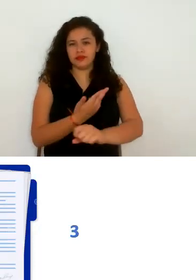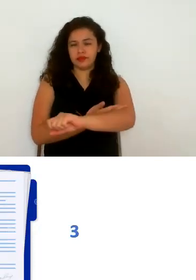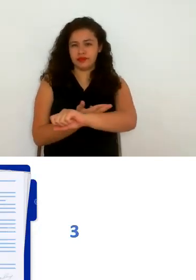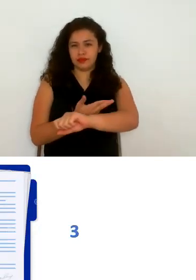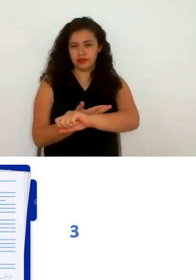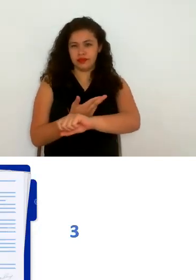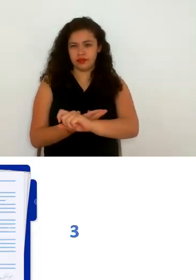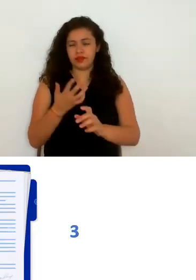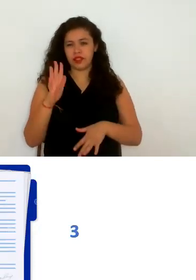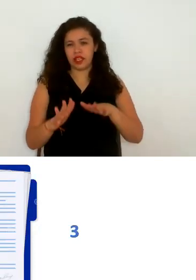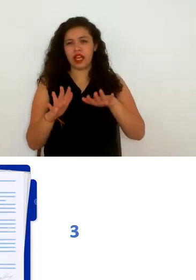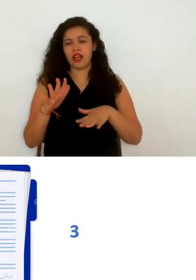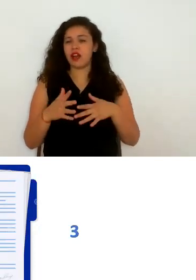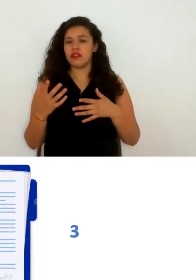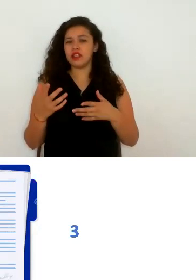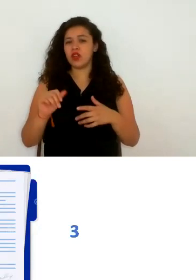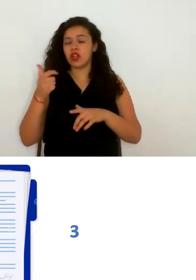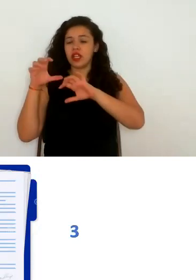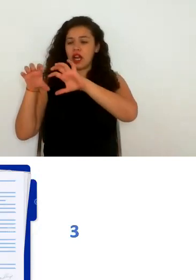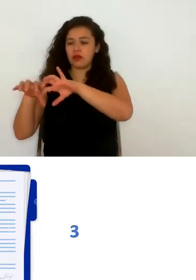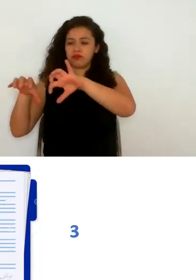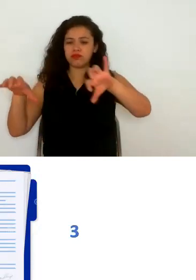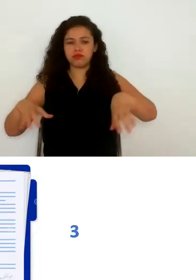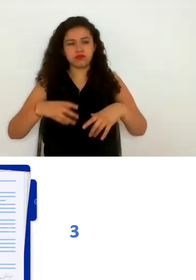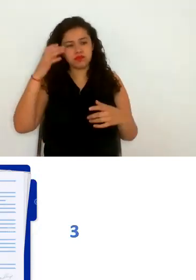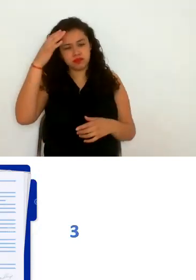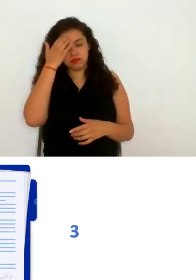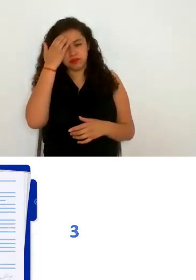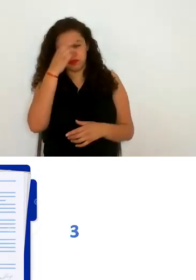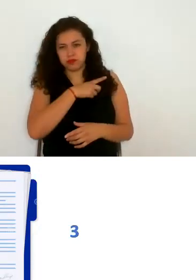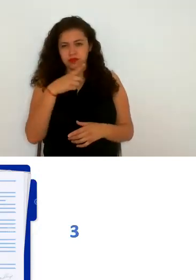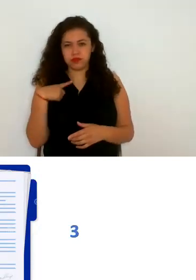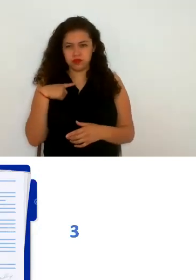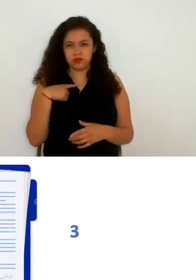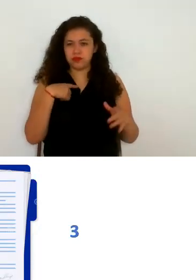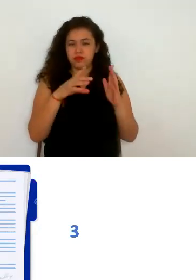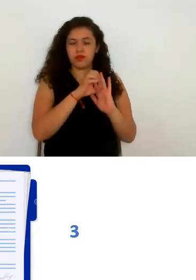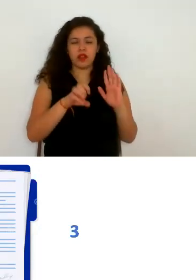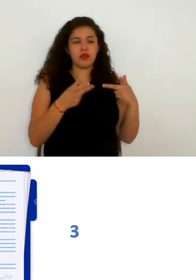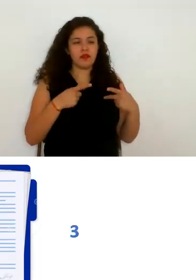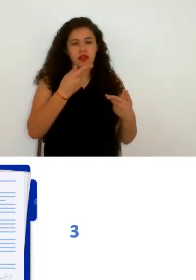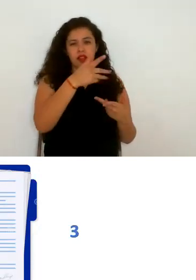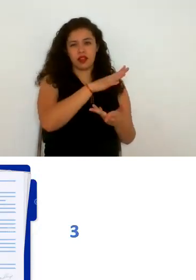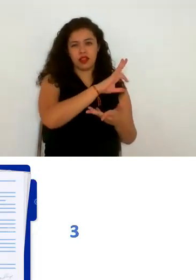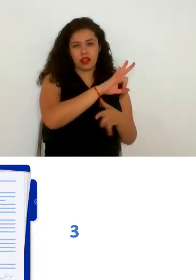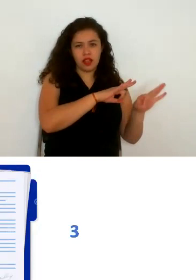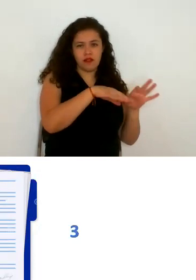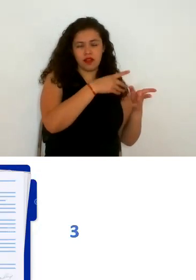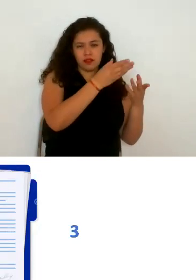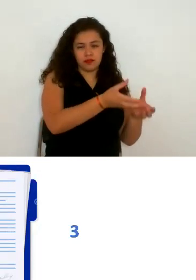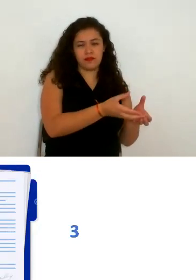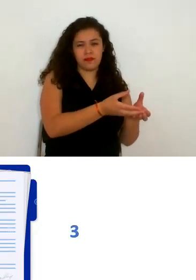es transversal. Ejemplo, un expediente de un trabajador también